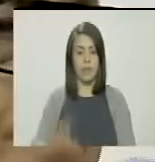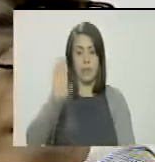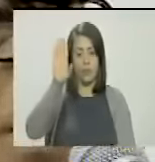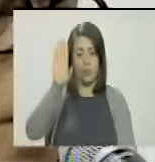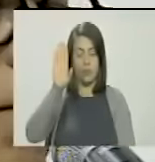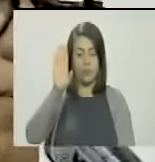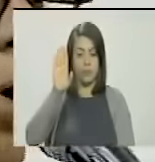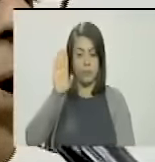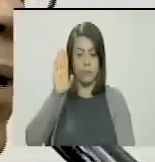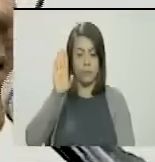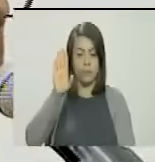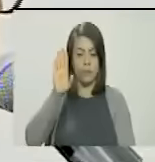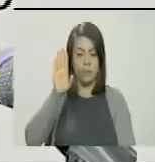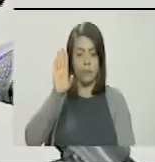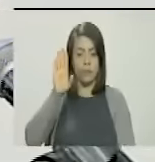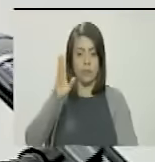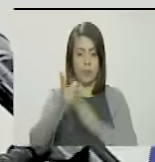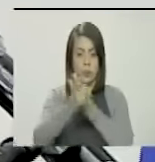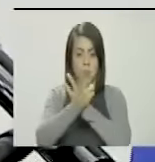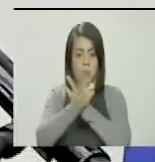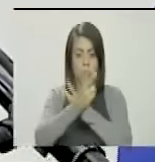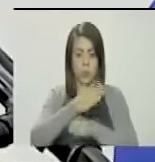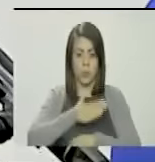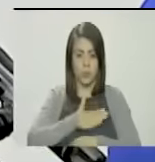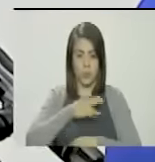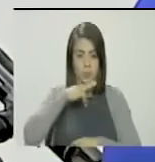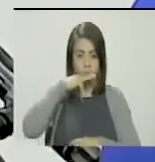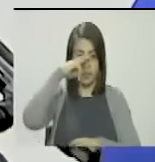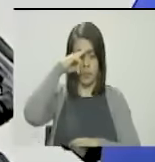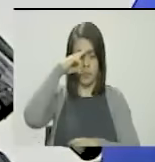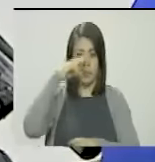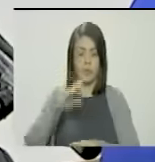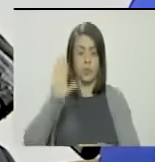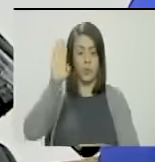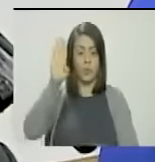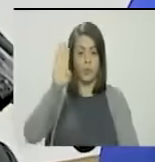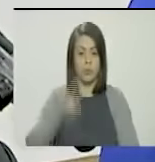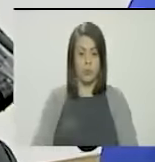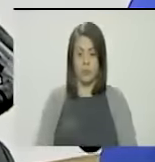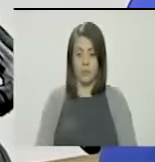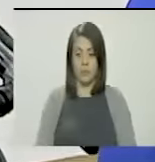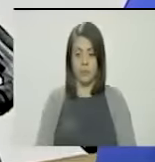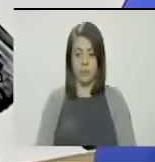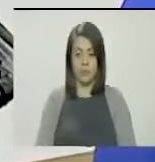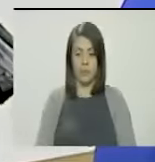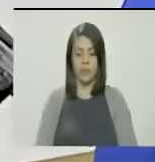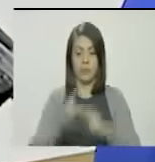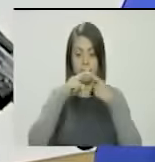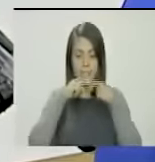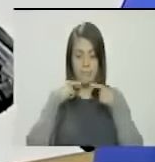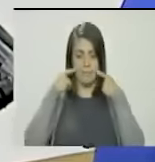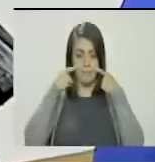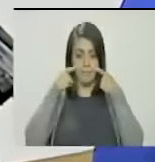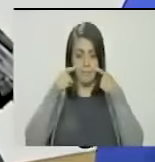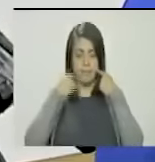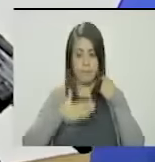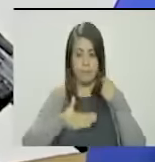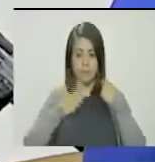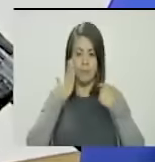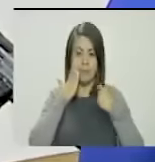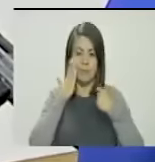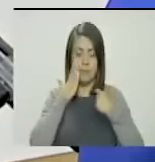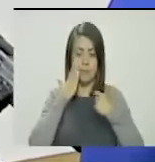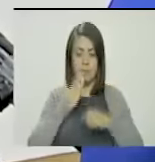Juro por los huesos de mi padre. Juro por la sonrisa irredenta de mi madre.